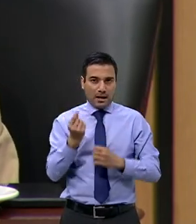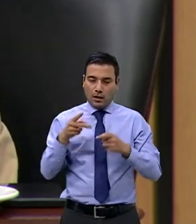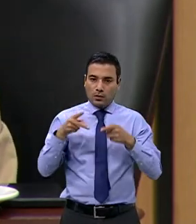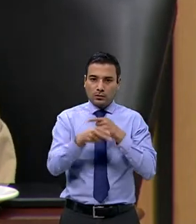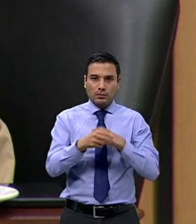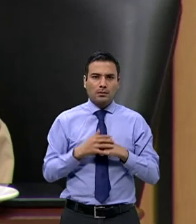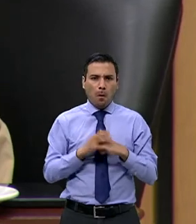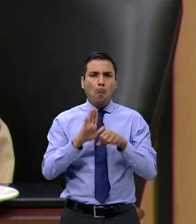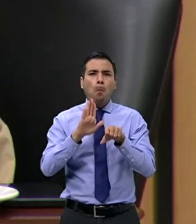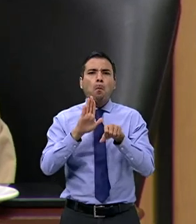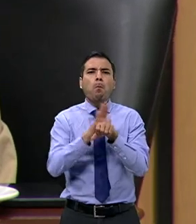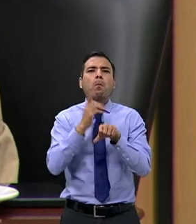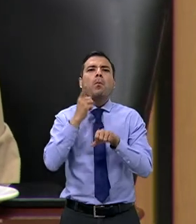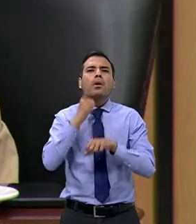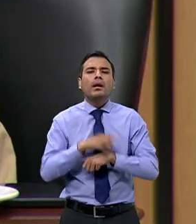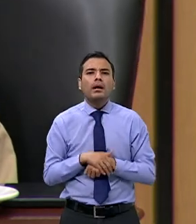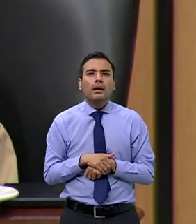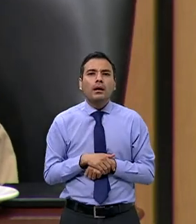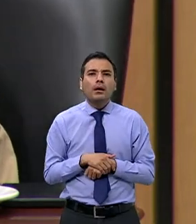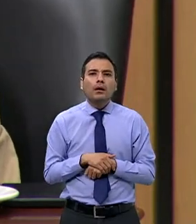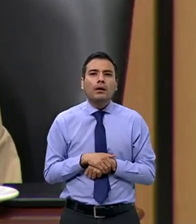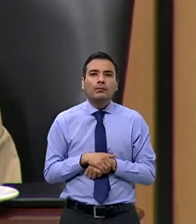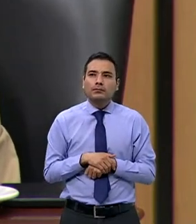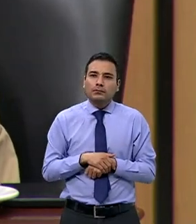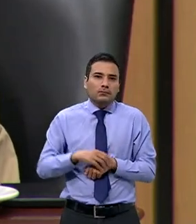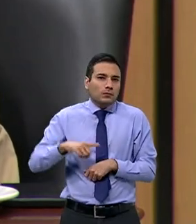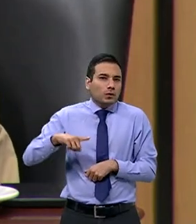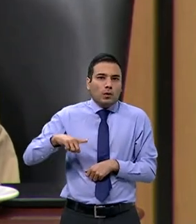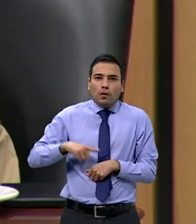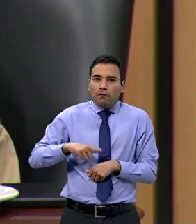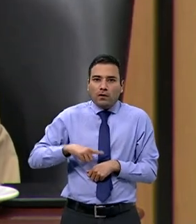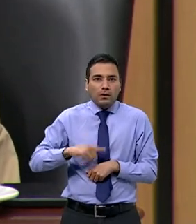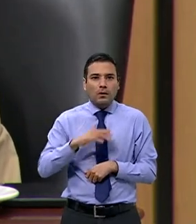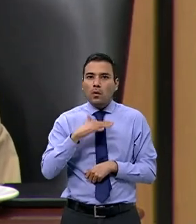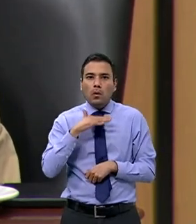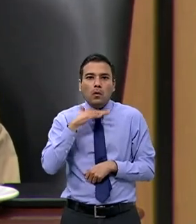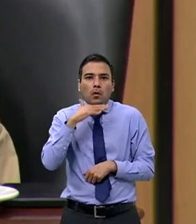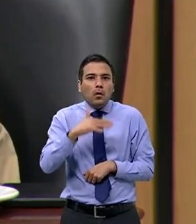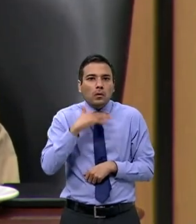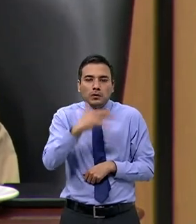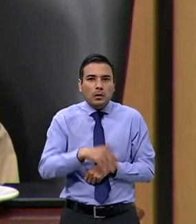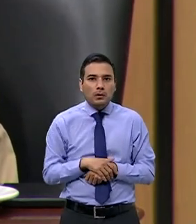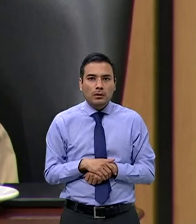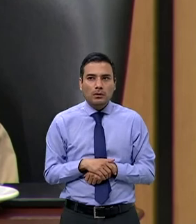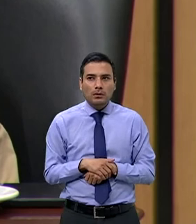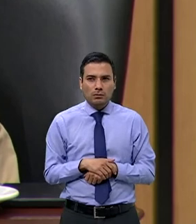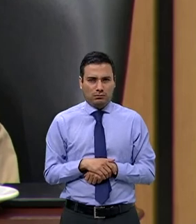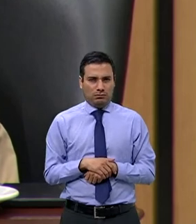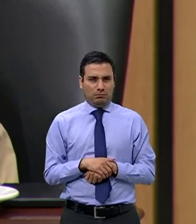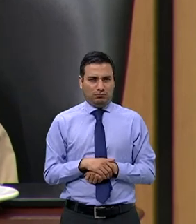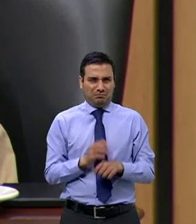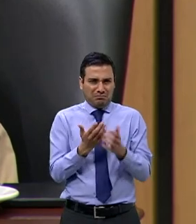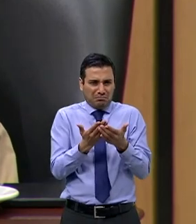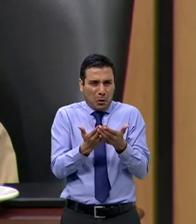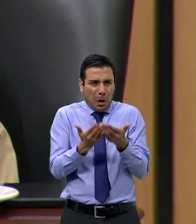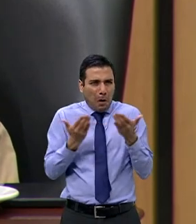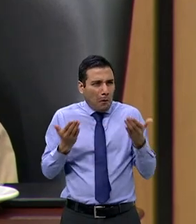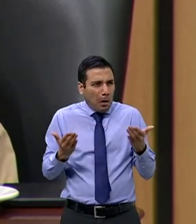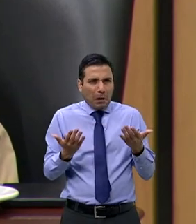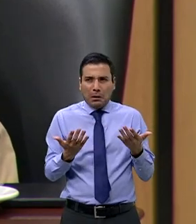justificación que había corrupción en las instituciones pero hasta el día de hoy nadie ha pagado